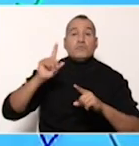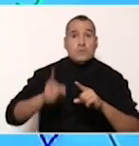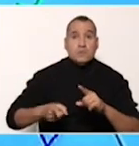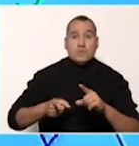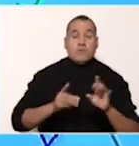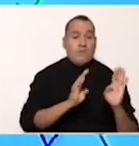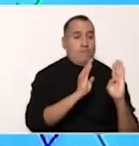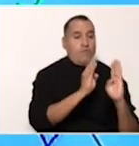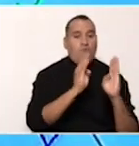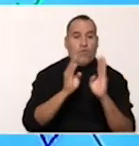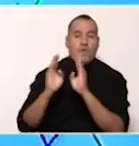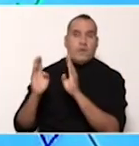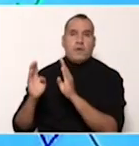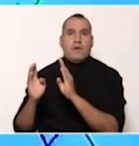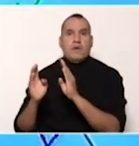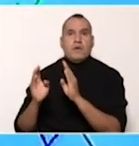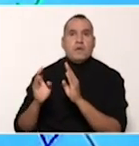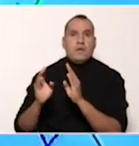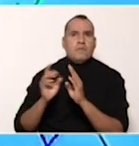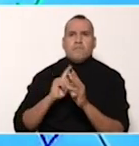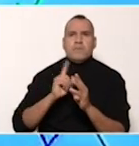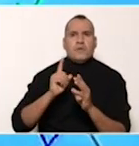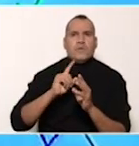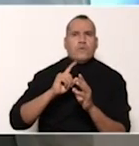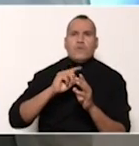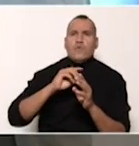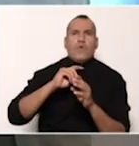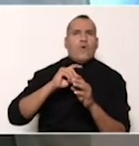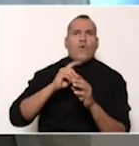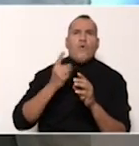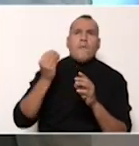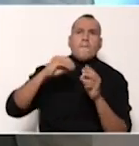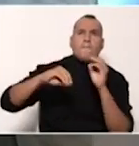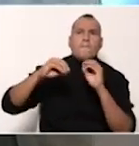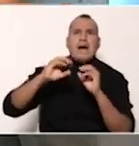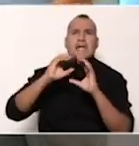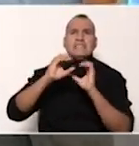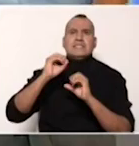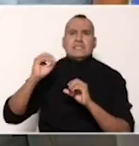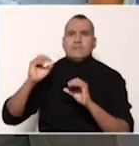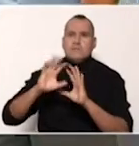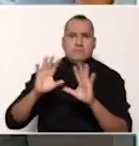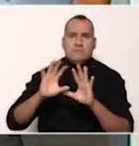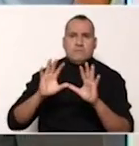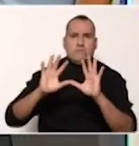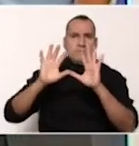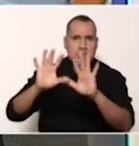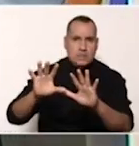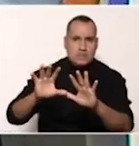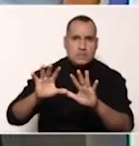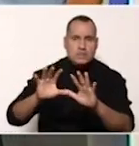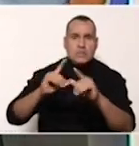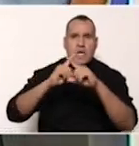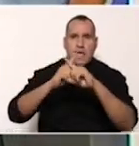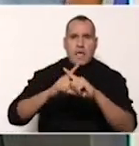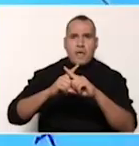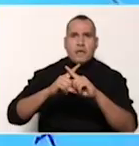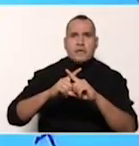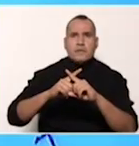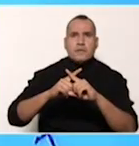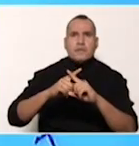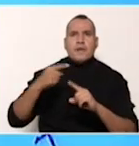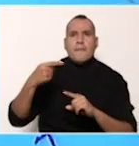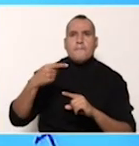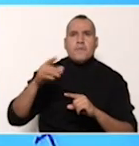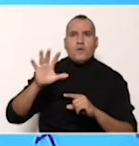ordenar, pero no lo tenemos que completar. Lo colocamos tal cual como viene dado originalmente.